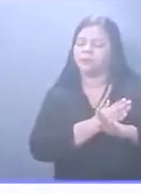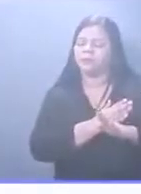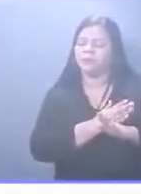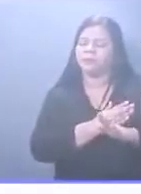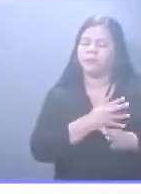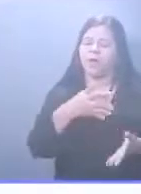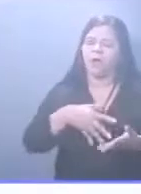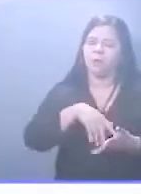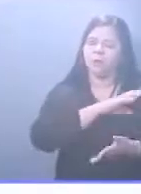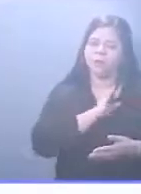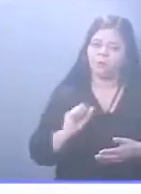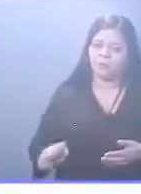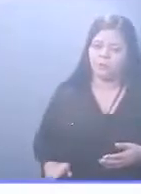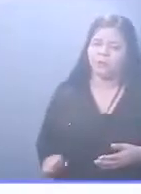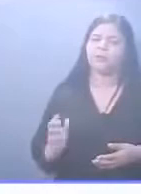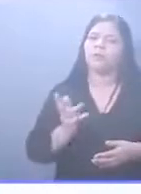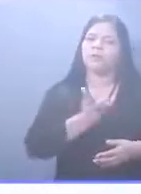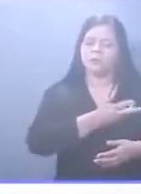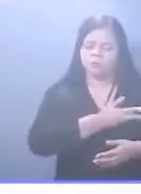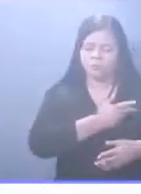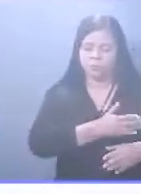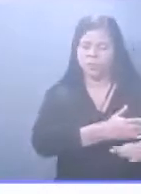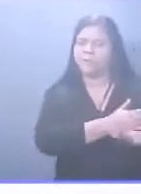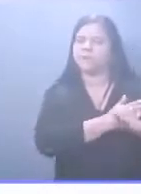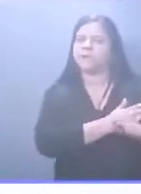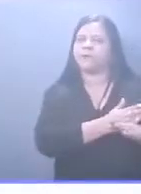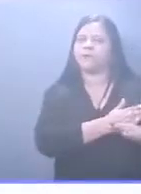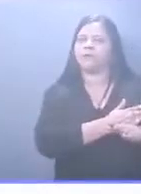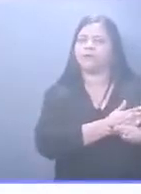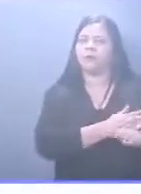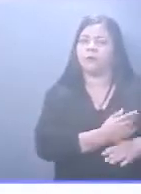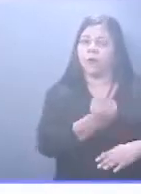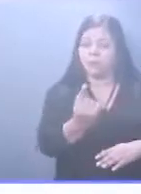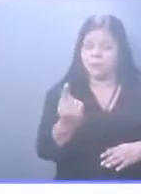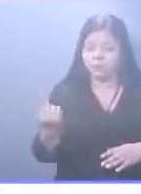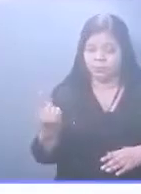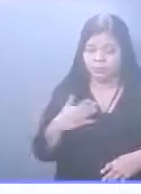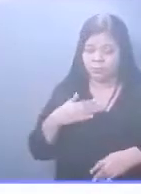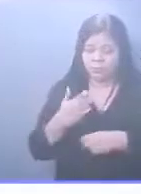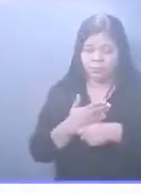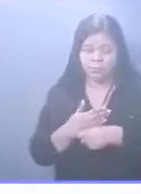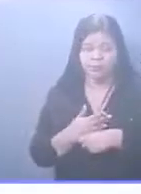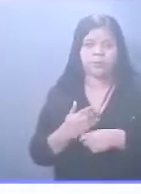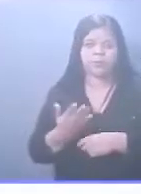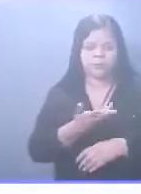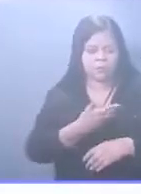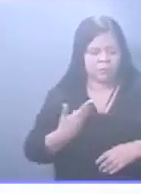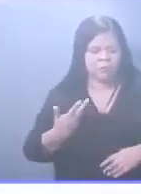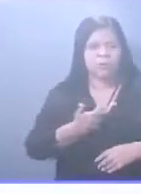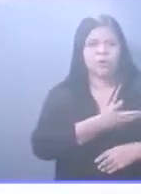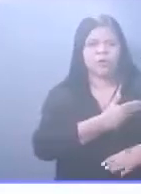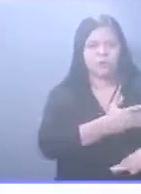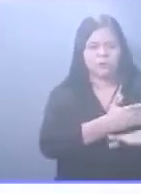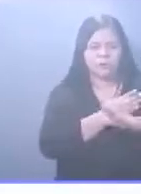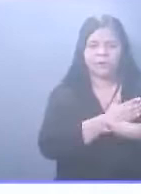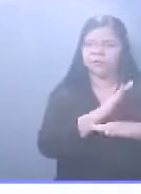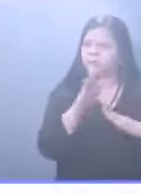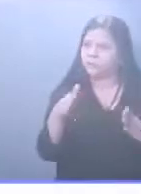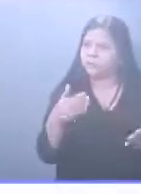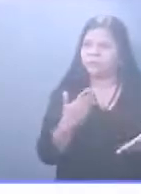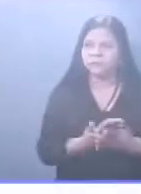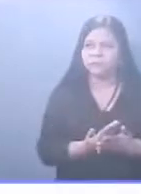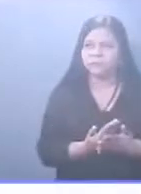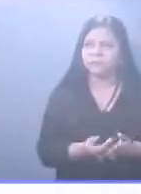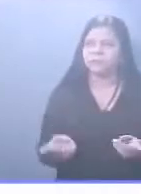al pueblo salvadoreño. Nosotros vamos a defender a nuestros militantes. Nosotros vamos a defender lo construido